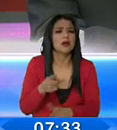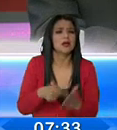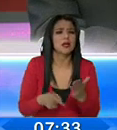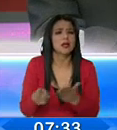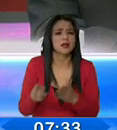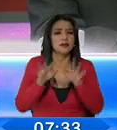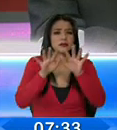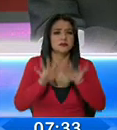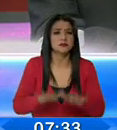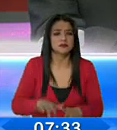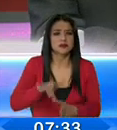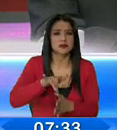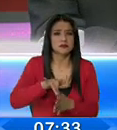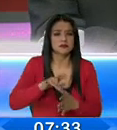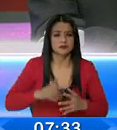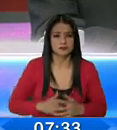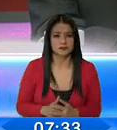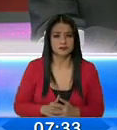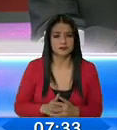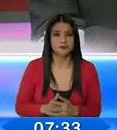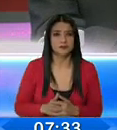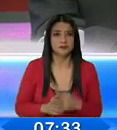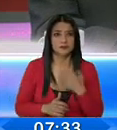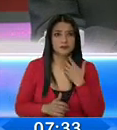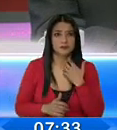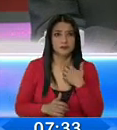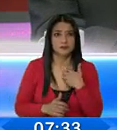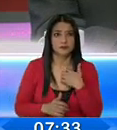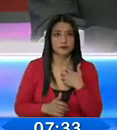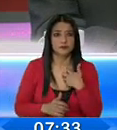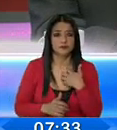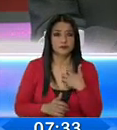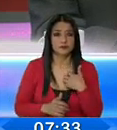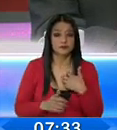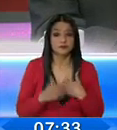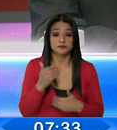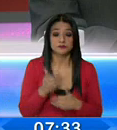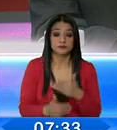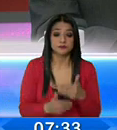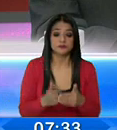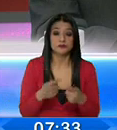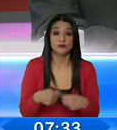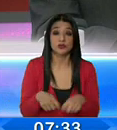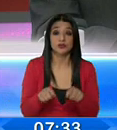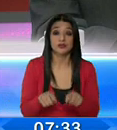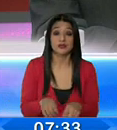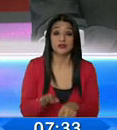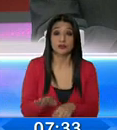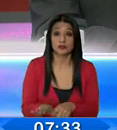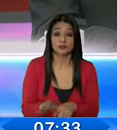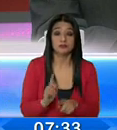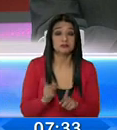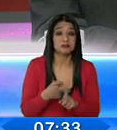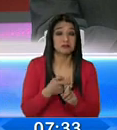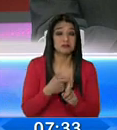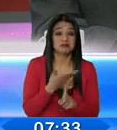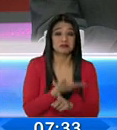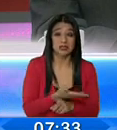Contralor? Bueno, este proceso de contratación parte en primer lugar